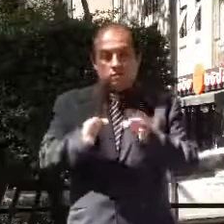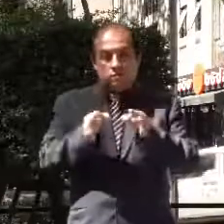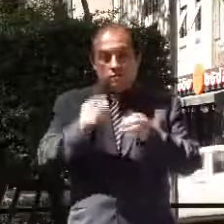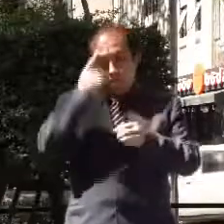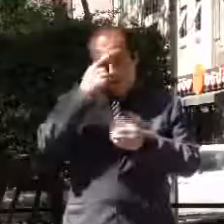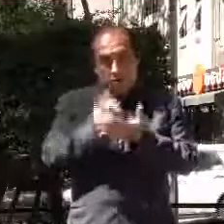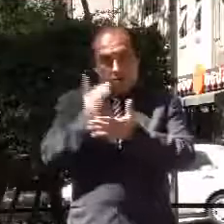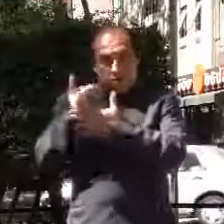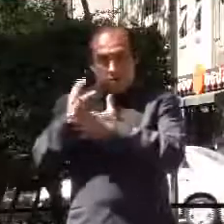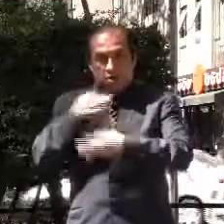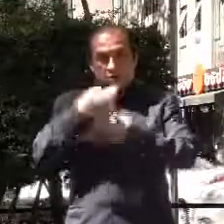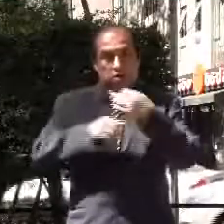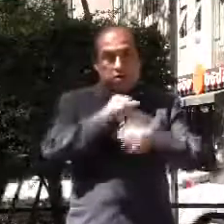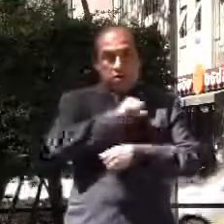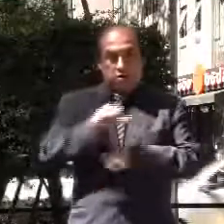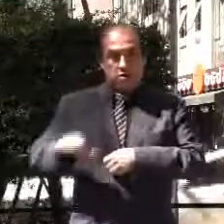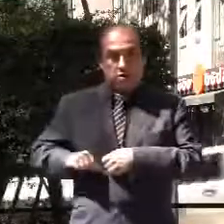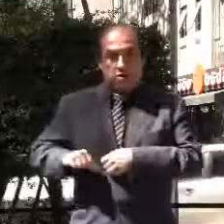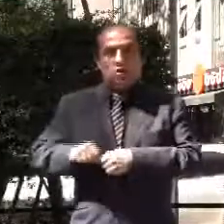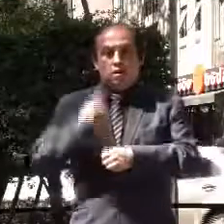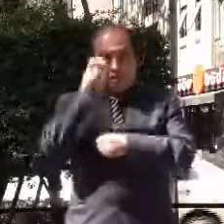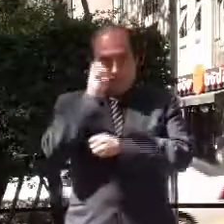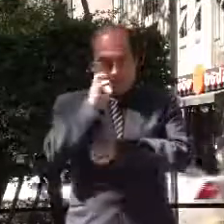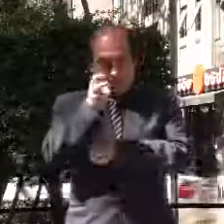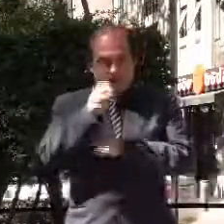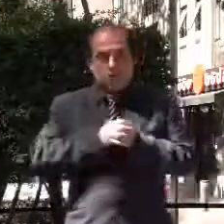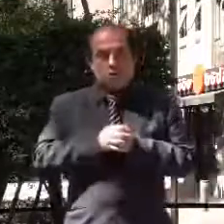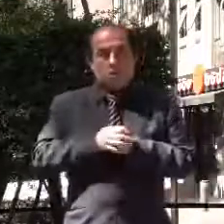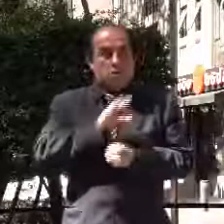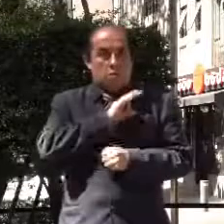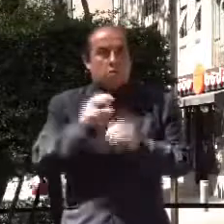alcaldía. Es correcto, y ahí me podrá corregir el doctor.